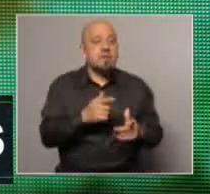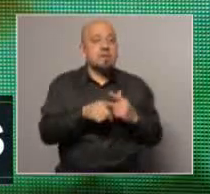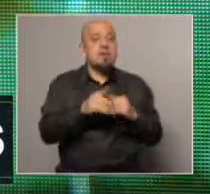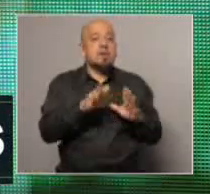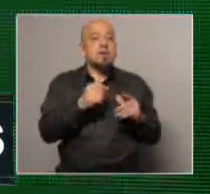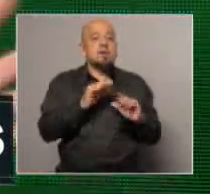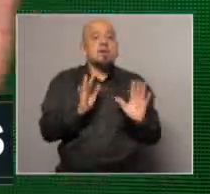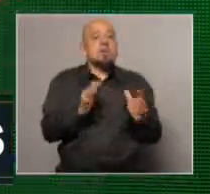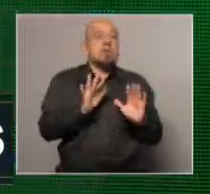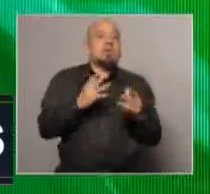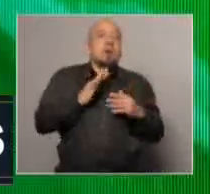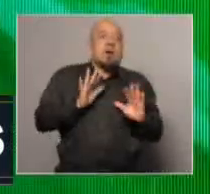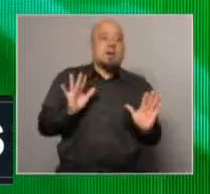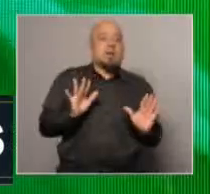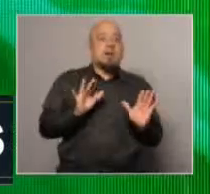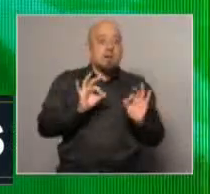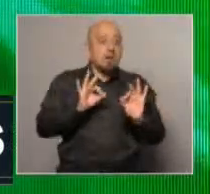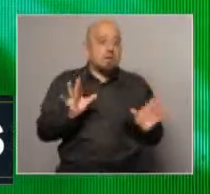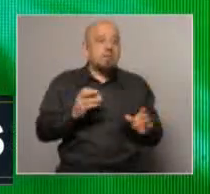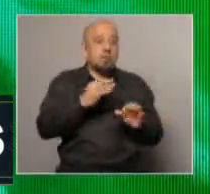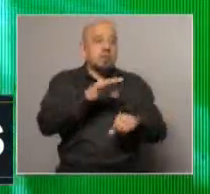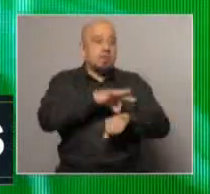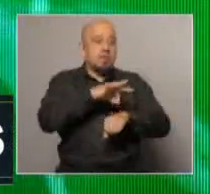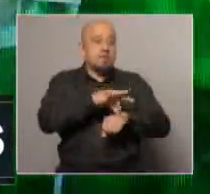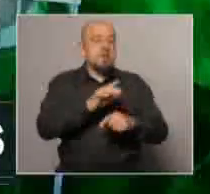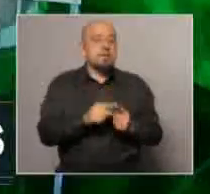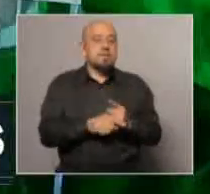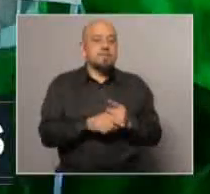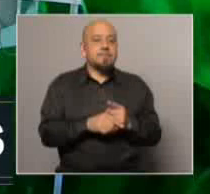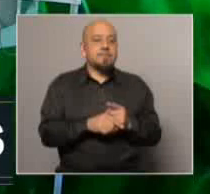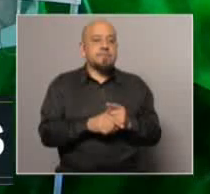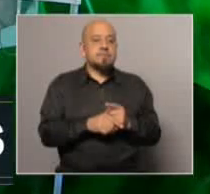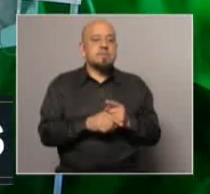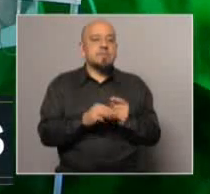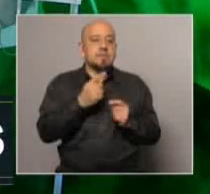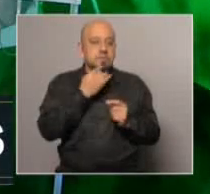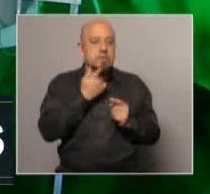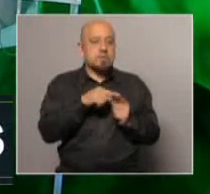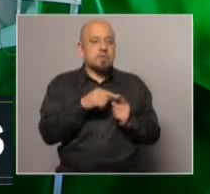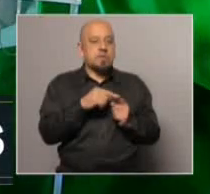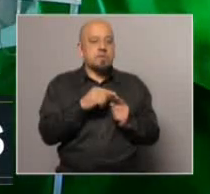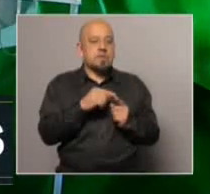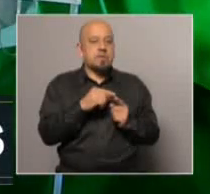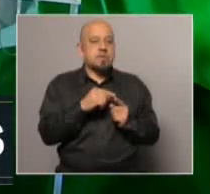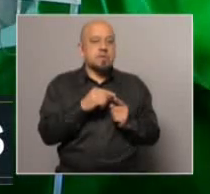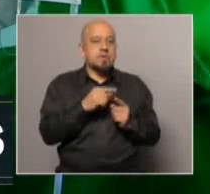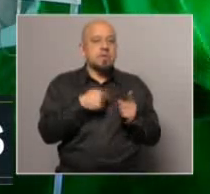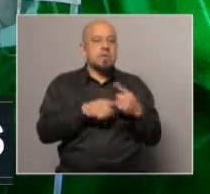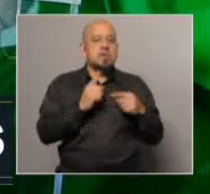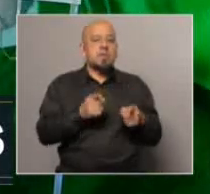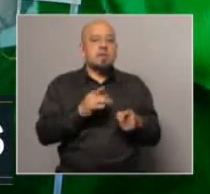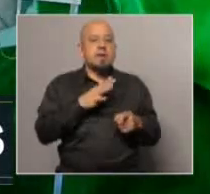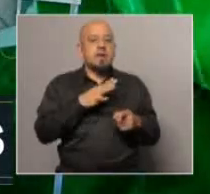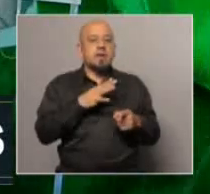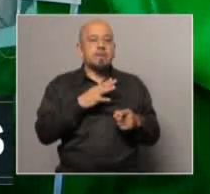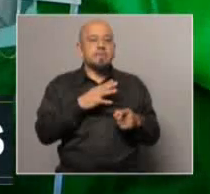algo que nos cubrimos todos. Claro, ¿no? Porque eso está bueno. Está bueno bien, porque es medicina, exacto. Pero, por ejemplo, y entonces hay algo de eso. Pero también hay algo, creo